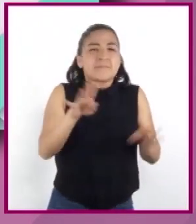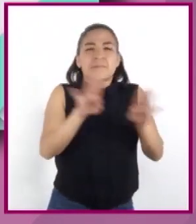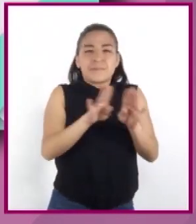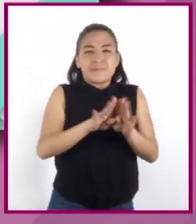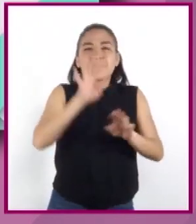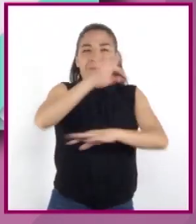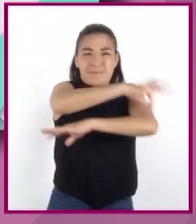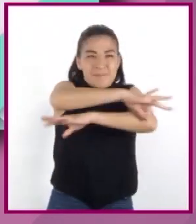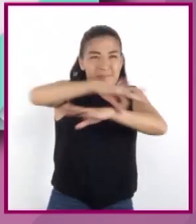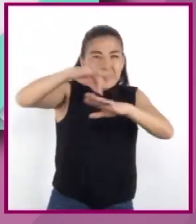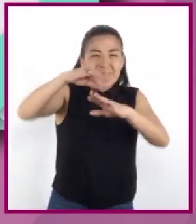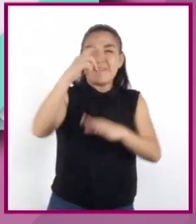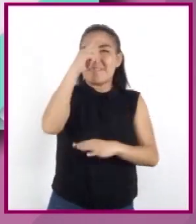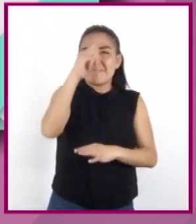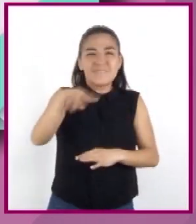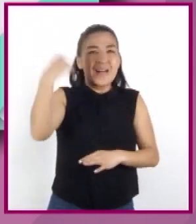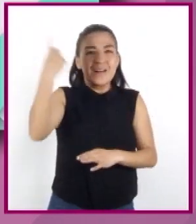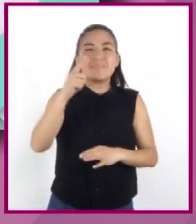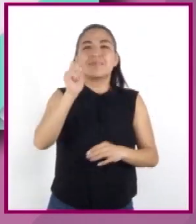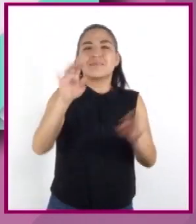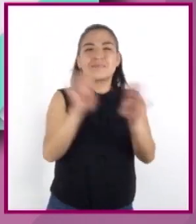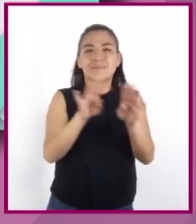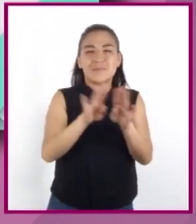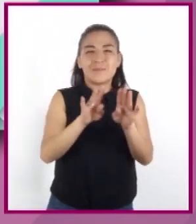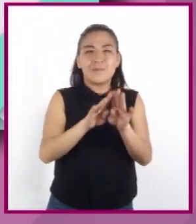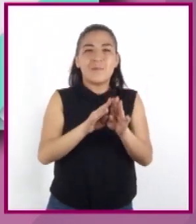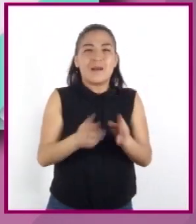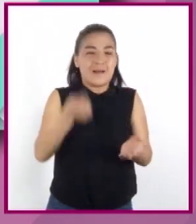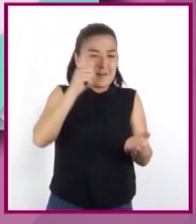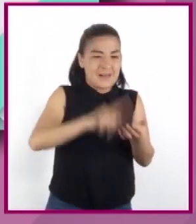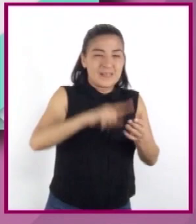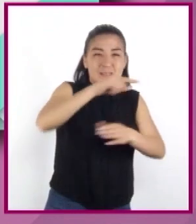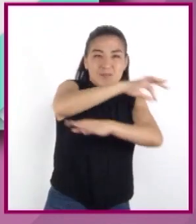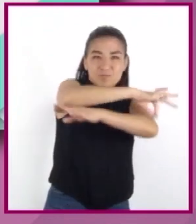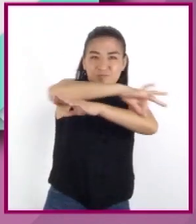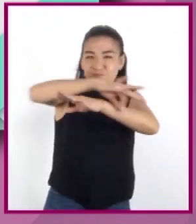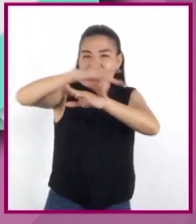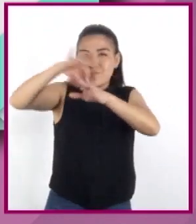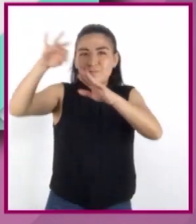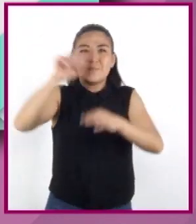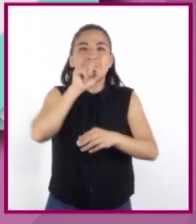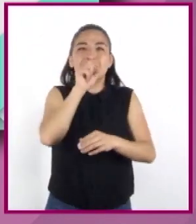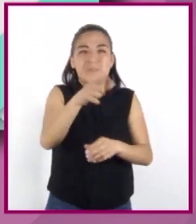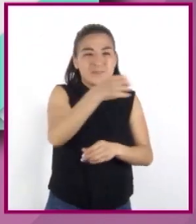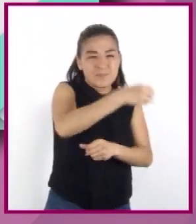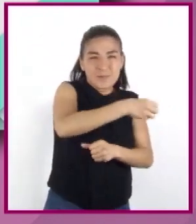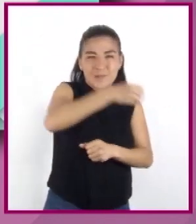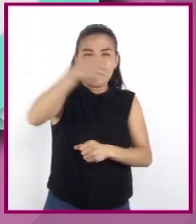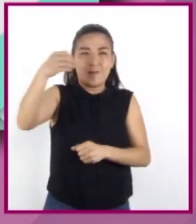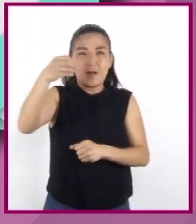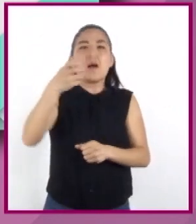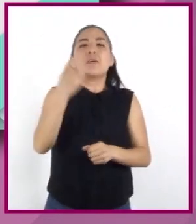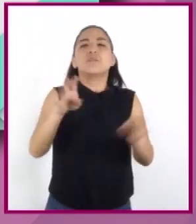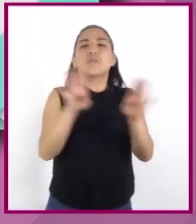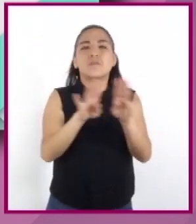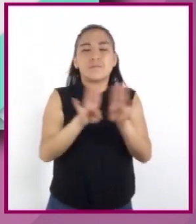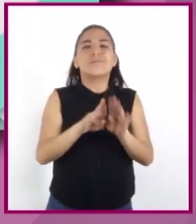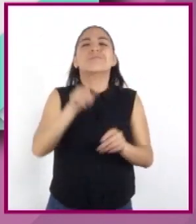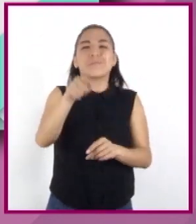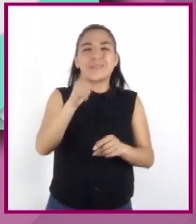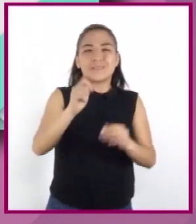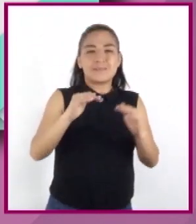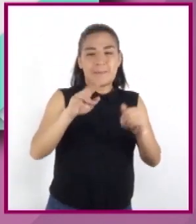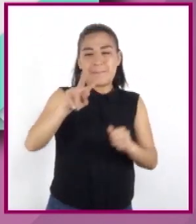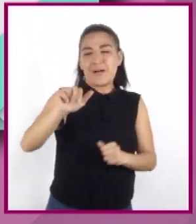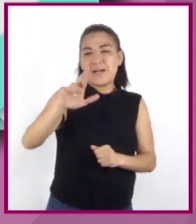trazar fácilmente una recta que pasa sobre todas las coordenadas, por lo que esto nos indica que es una